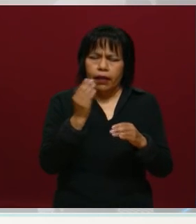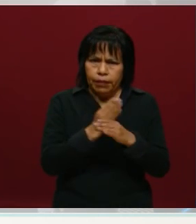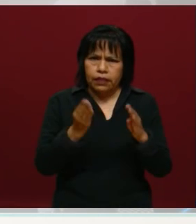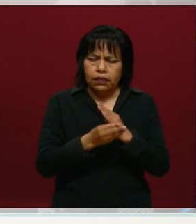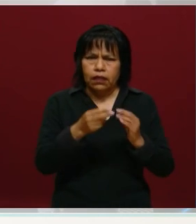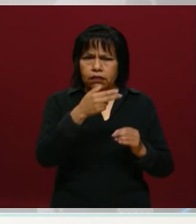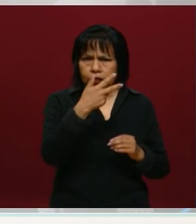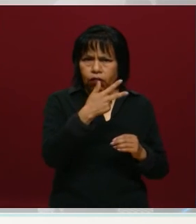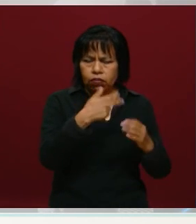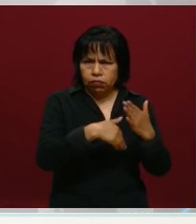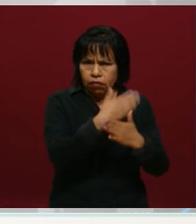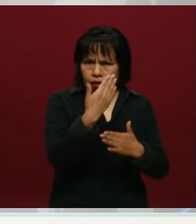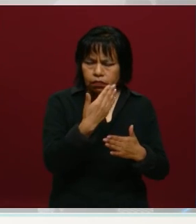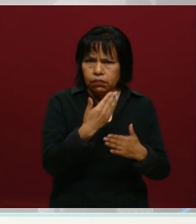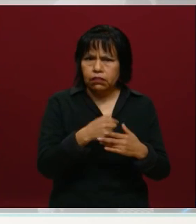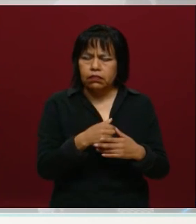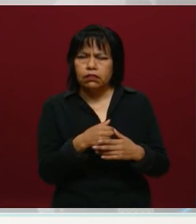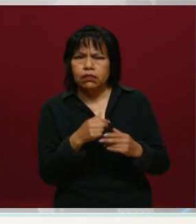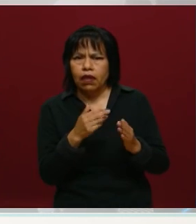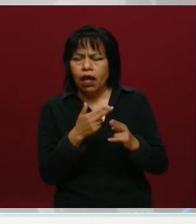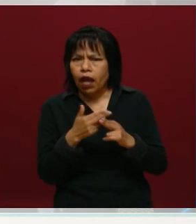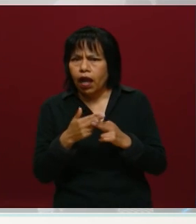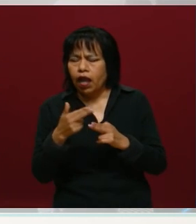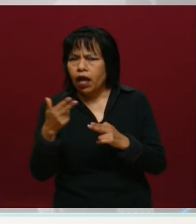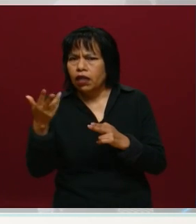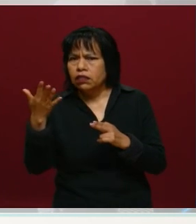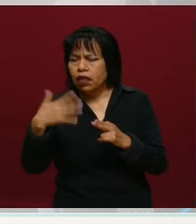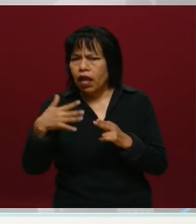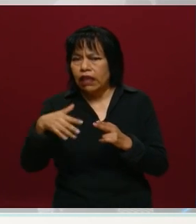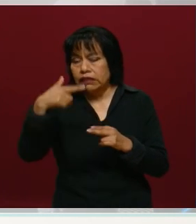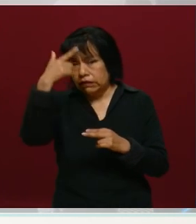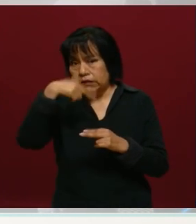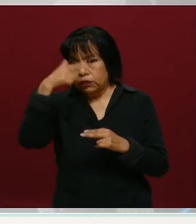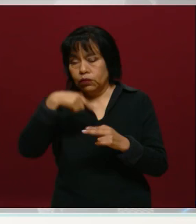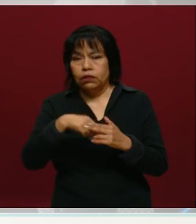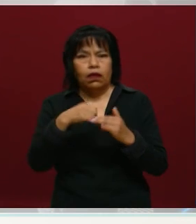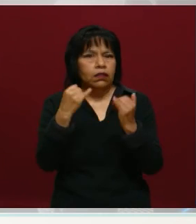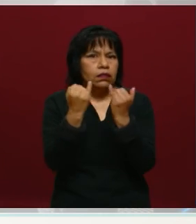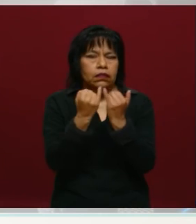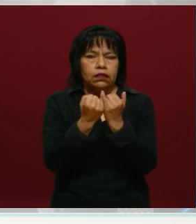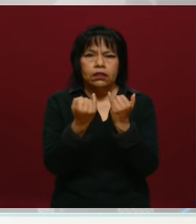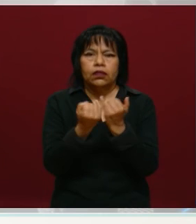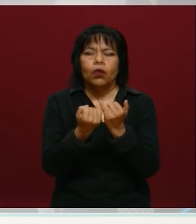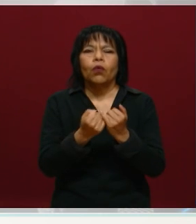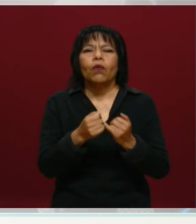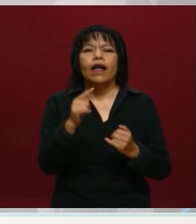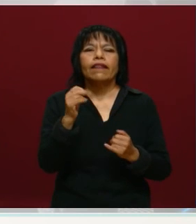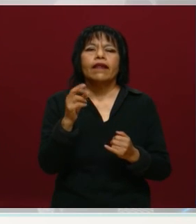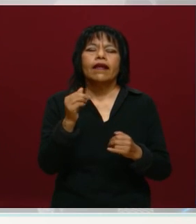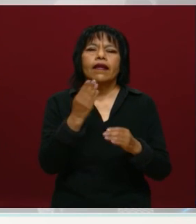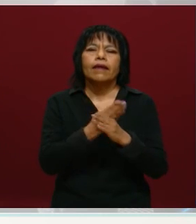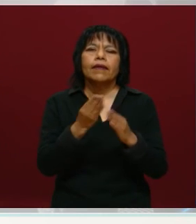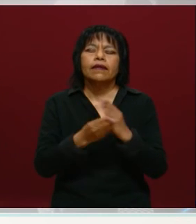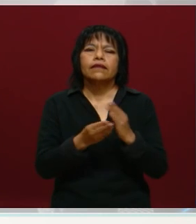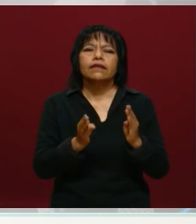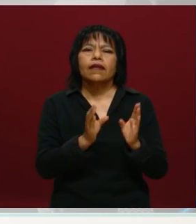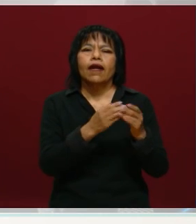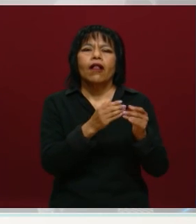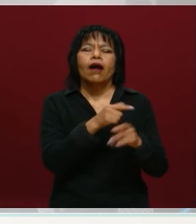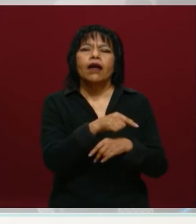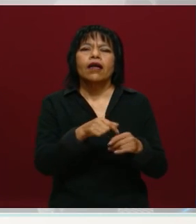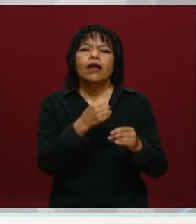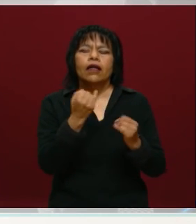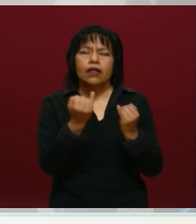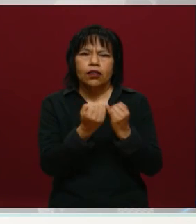las 8 de la mañana prácticamente hasta las 10 de la noche también tenemos tele bachillerato comunitario desde las